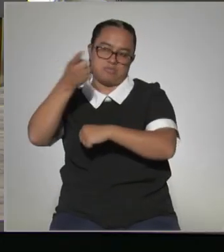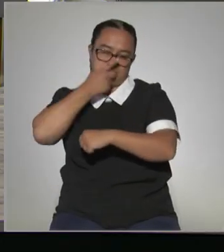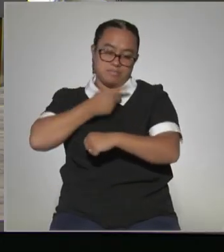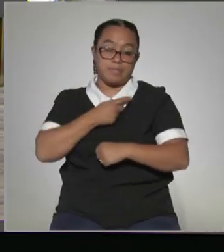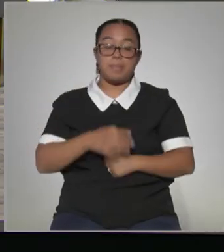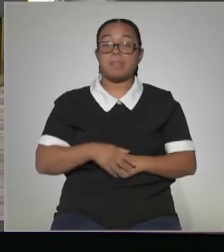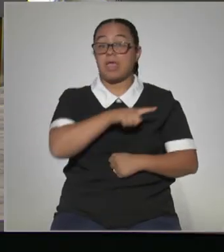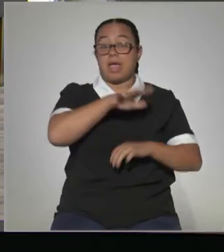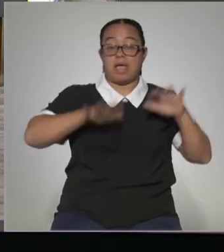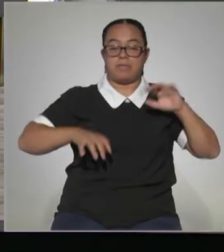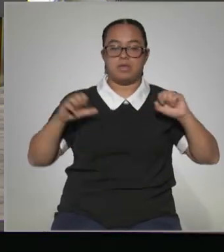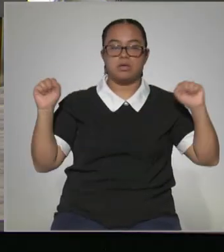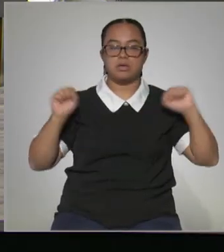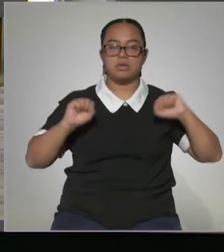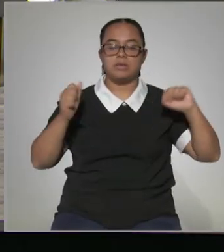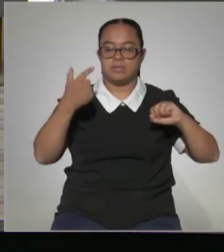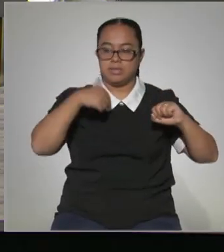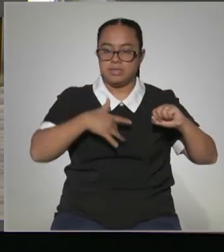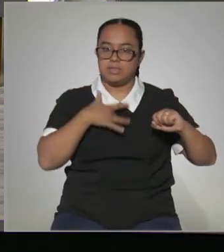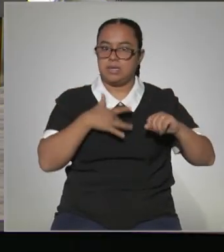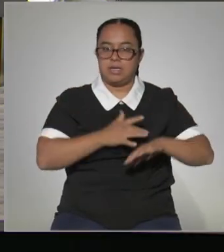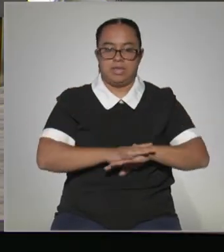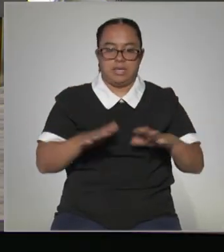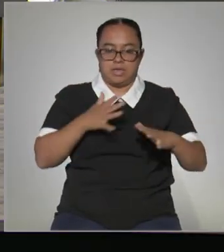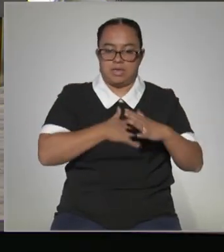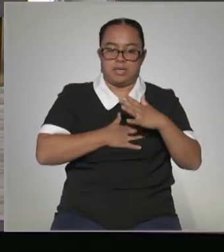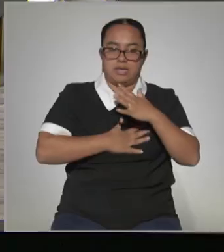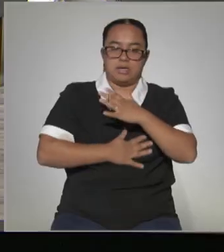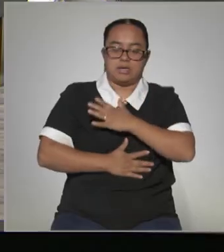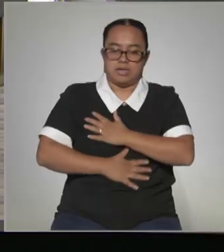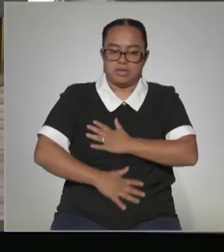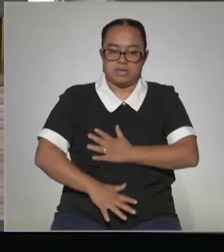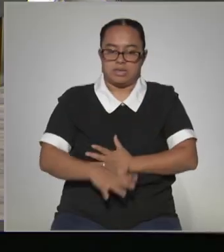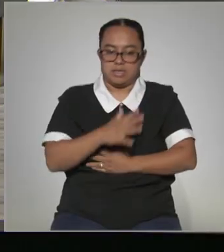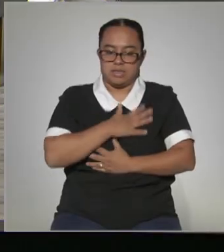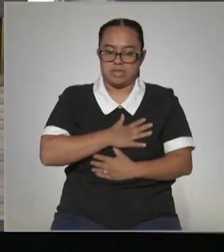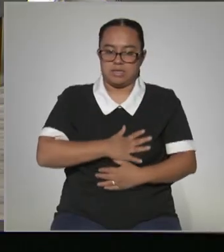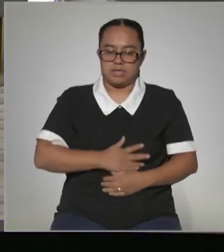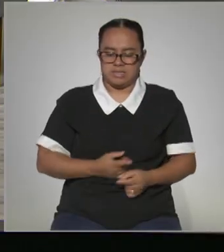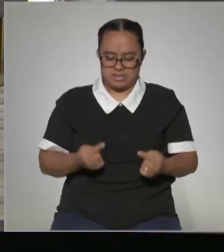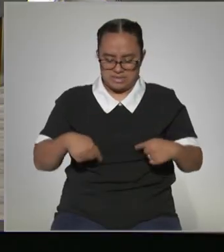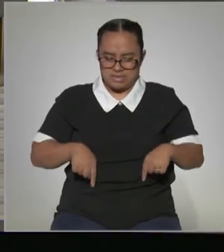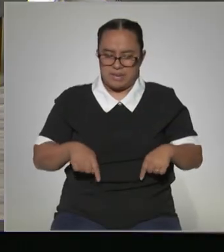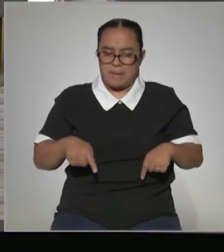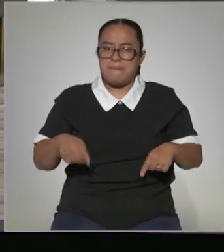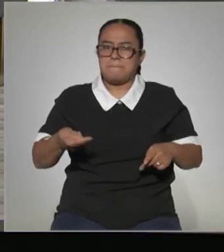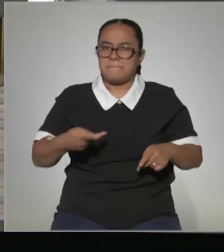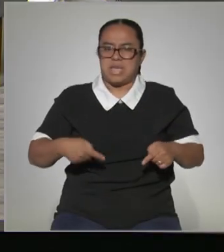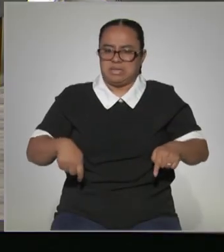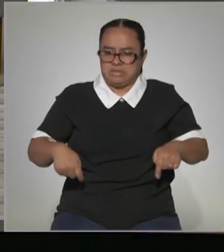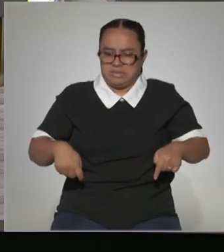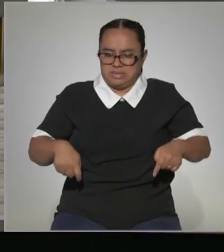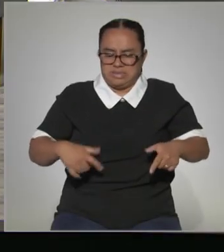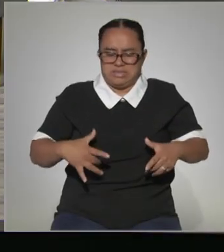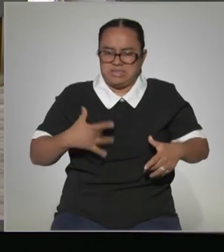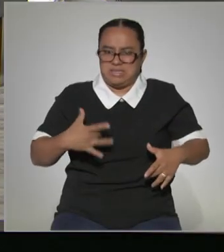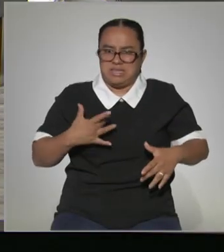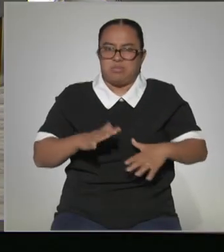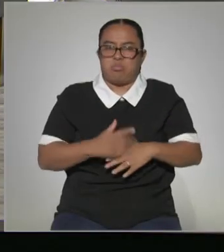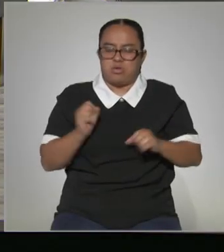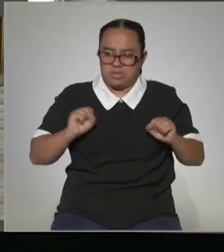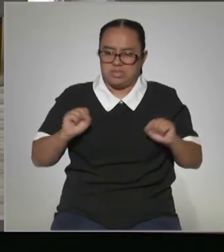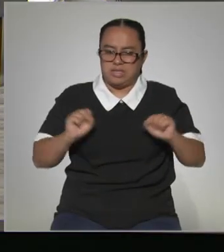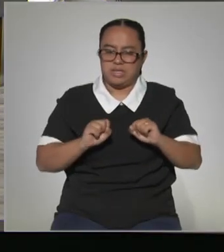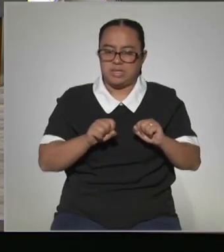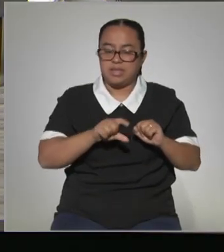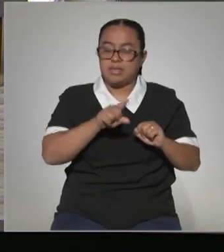Van corriendo, se van cansando, tienen síntomas desagradables por el esfuerzo y llegan a